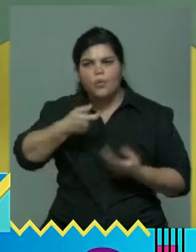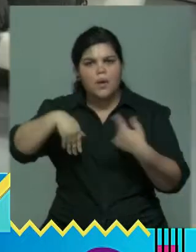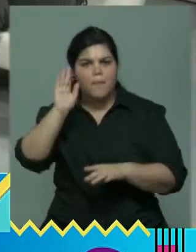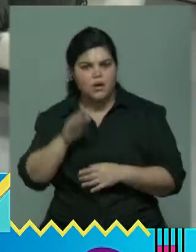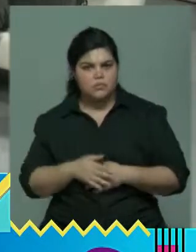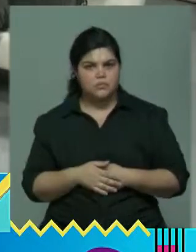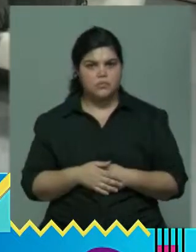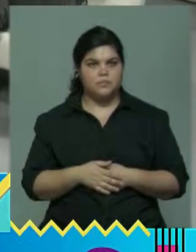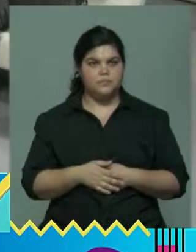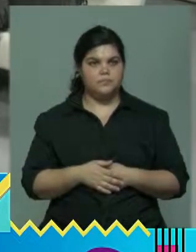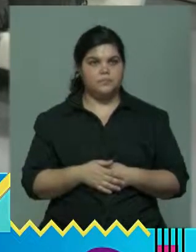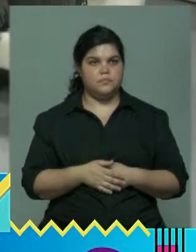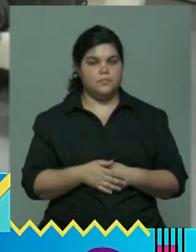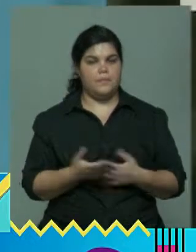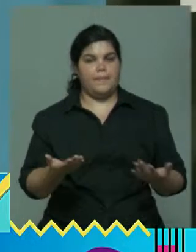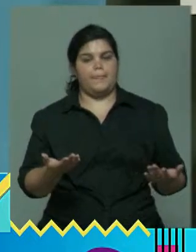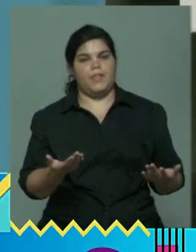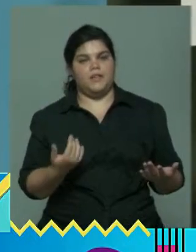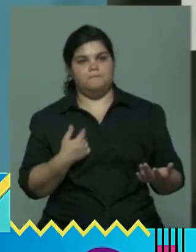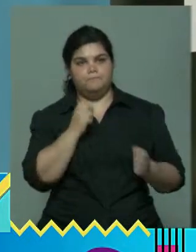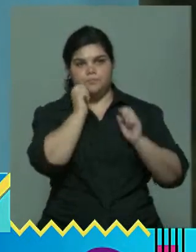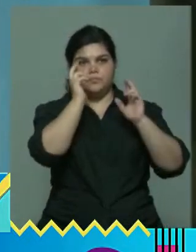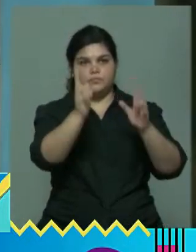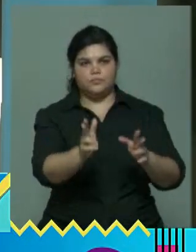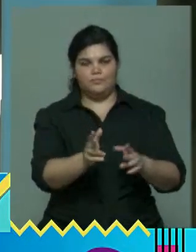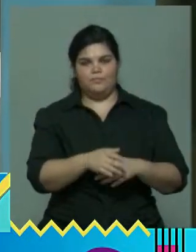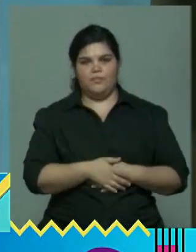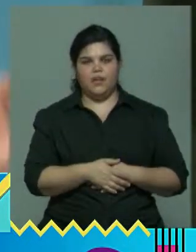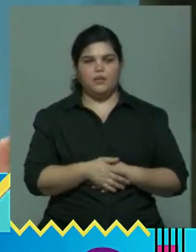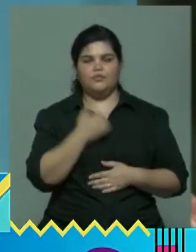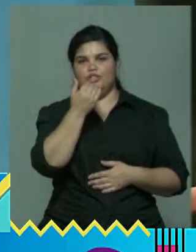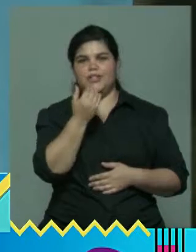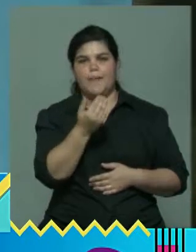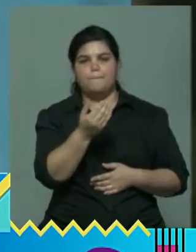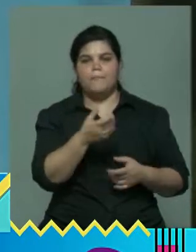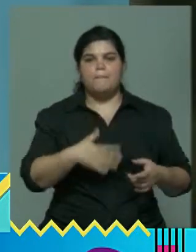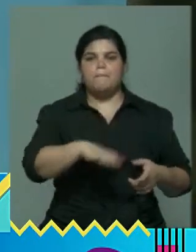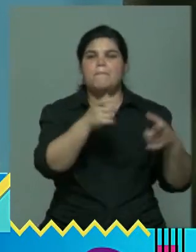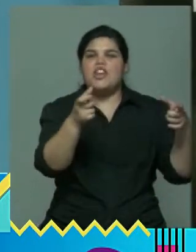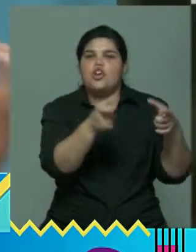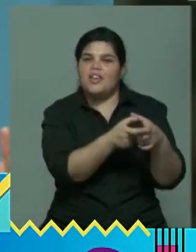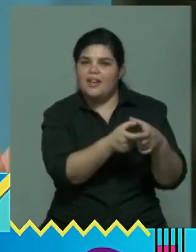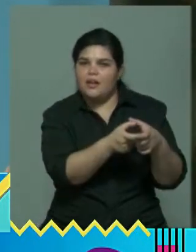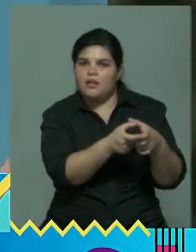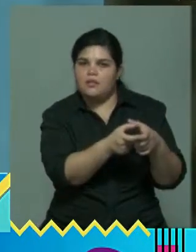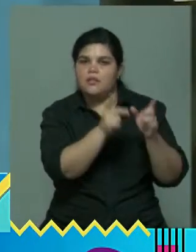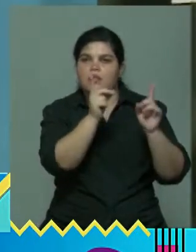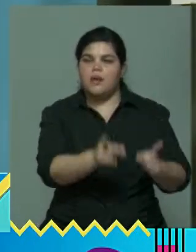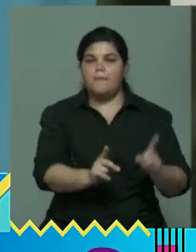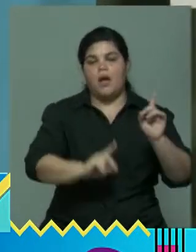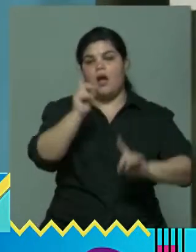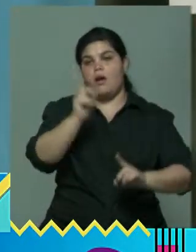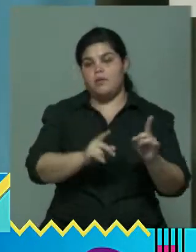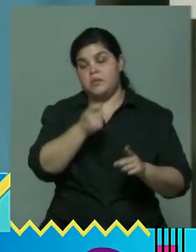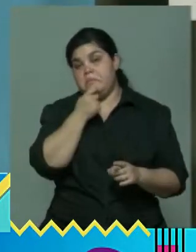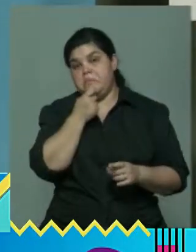parece que no es solo esa, por decirlo, que seas como minoría, pero digo, puede pasar con otras personas también. ¿Quién te dice